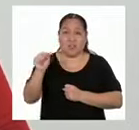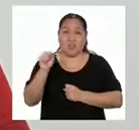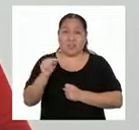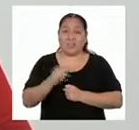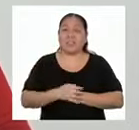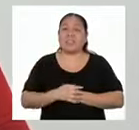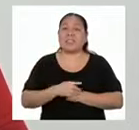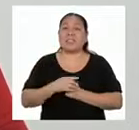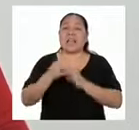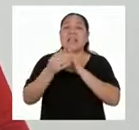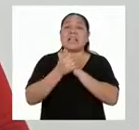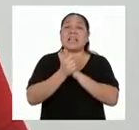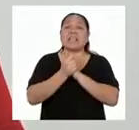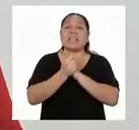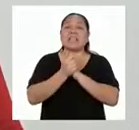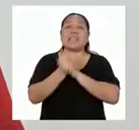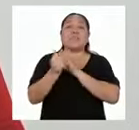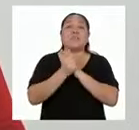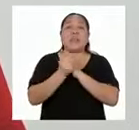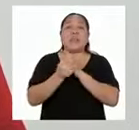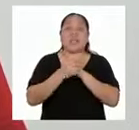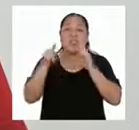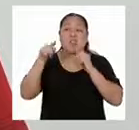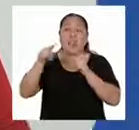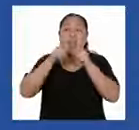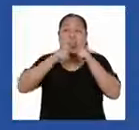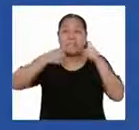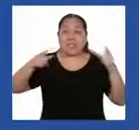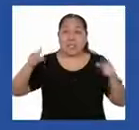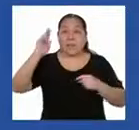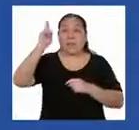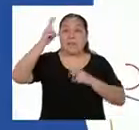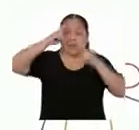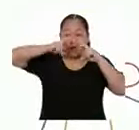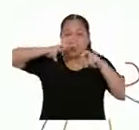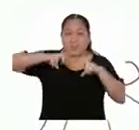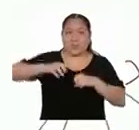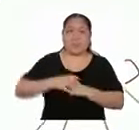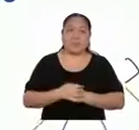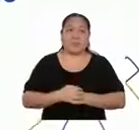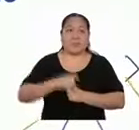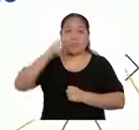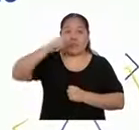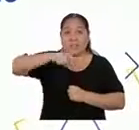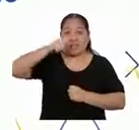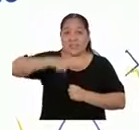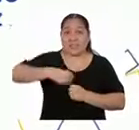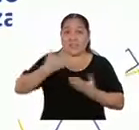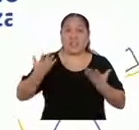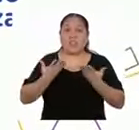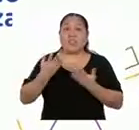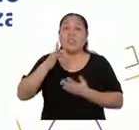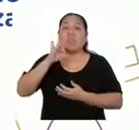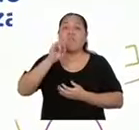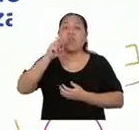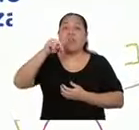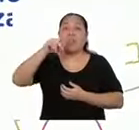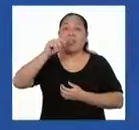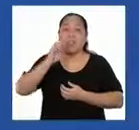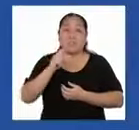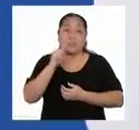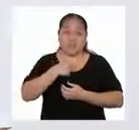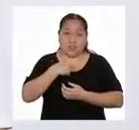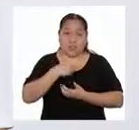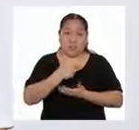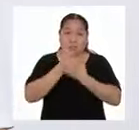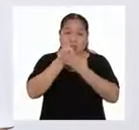fiar porque él es lingüista y profesor de investigación. ¿Necesitas fuentes y no sabes por dónde empezar? yo te